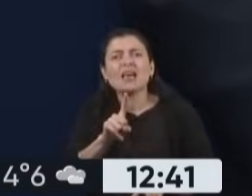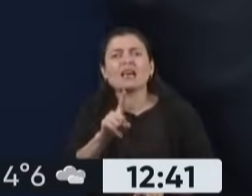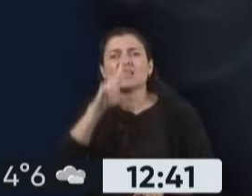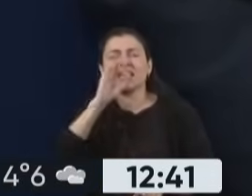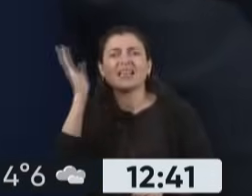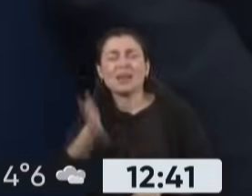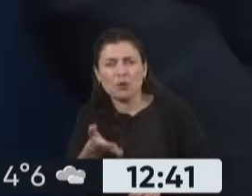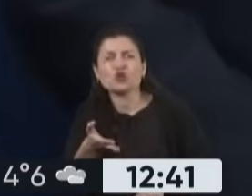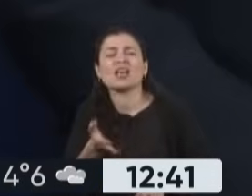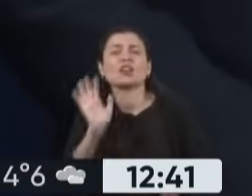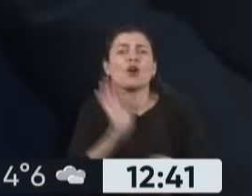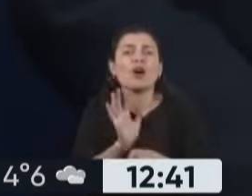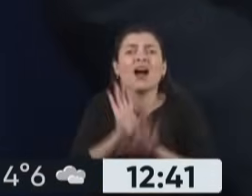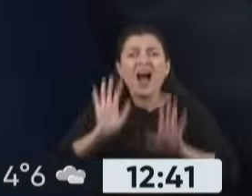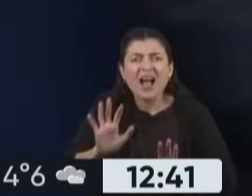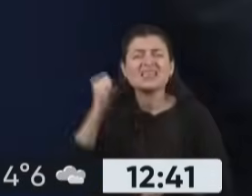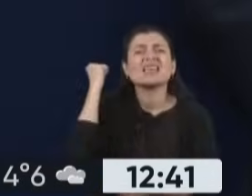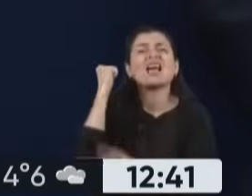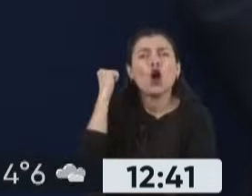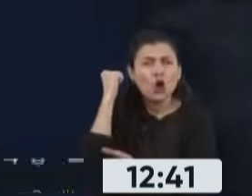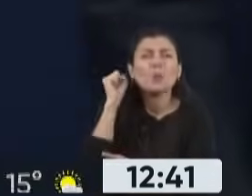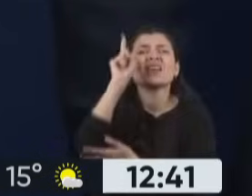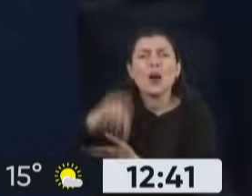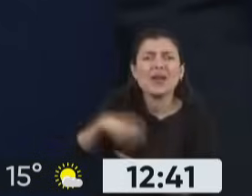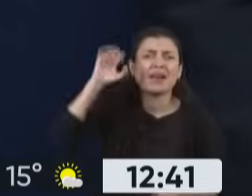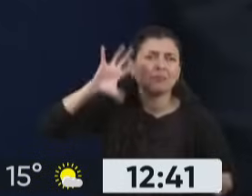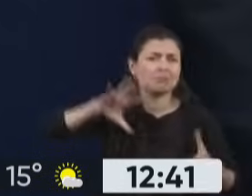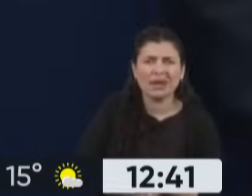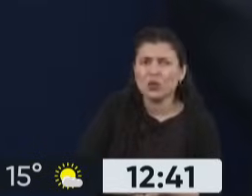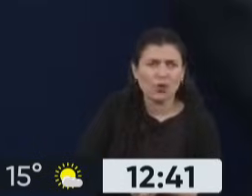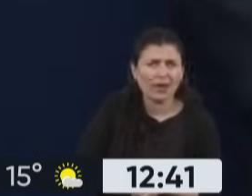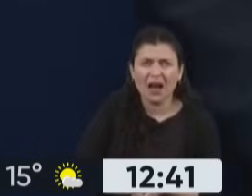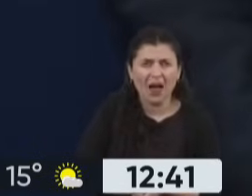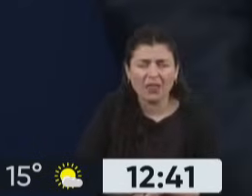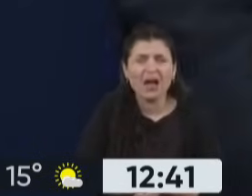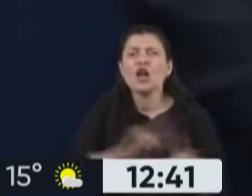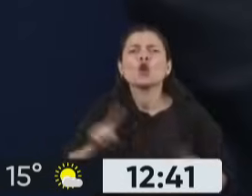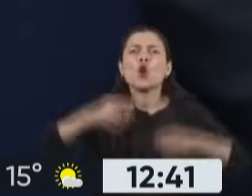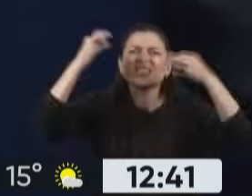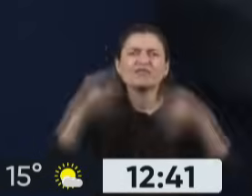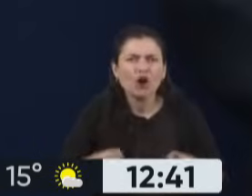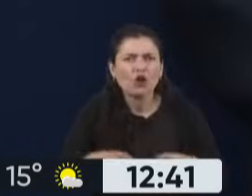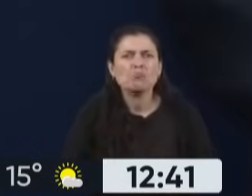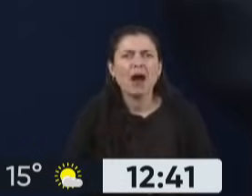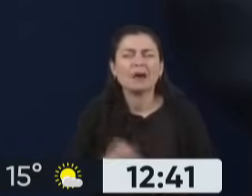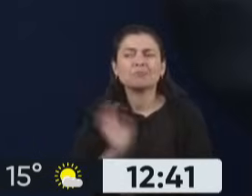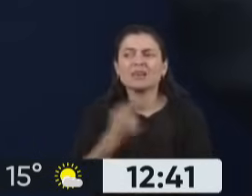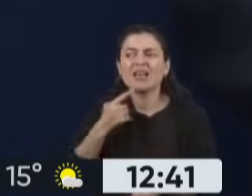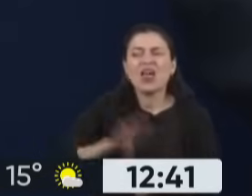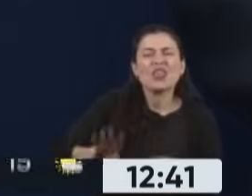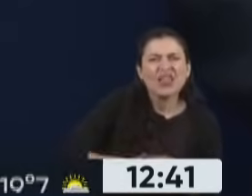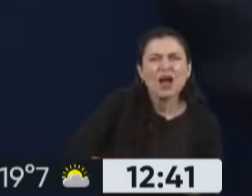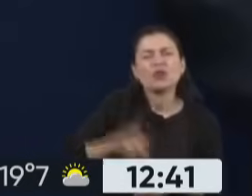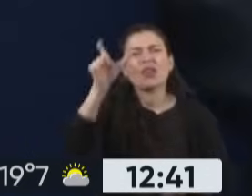50% de la economía está en la informalidad. Nada tiene que ver esto con estimaciones, es puramente para devolverle la libertad a la